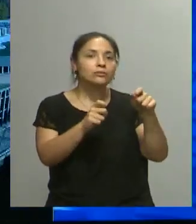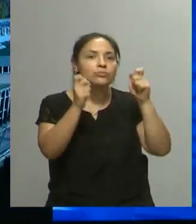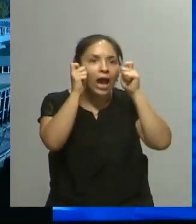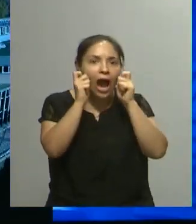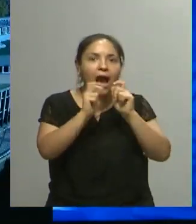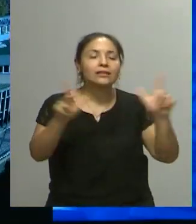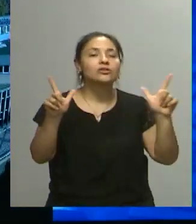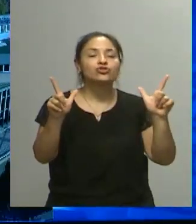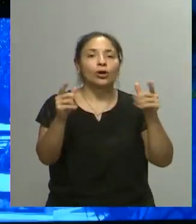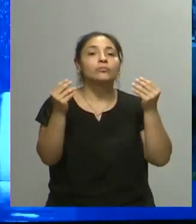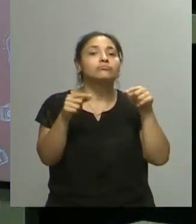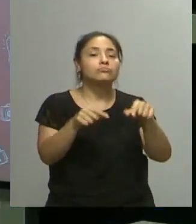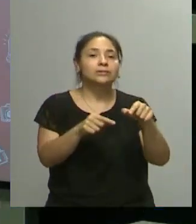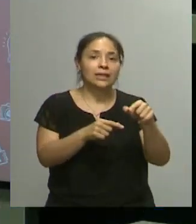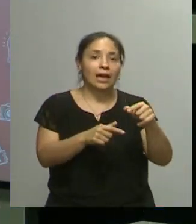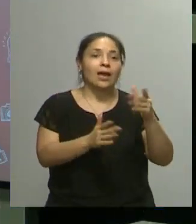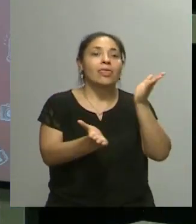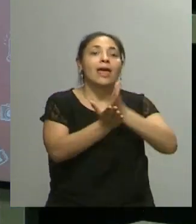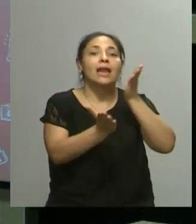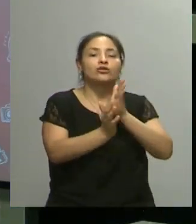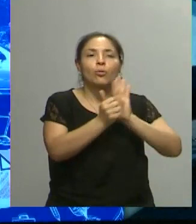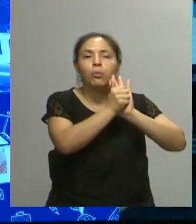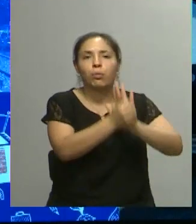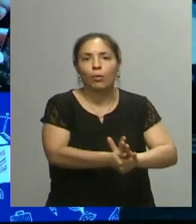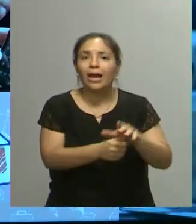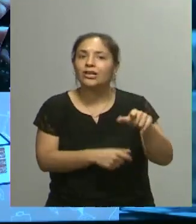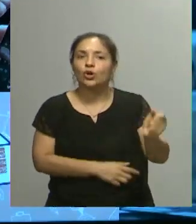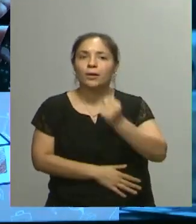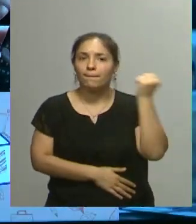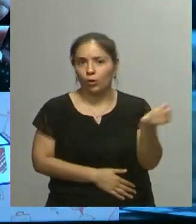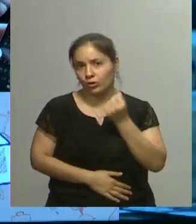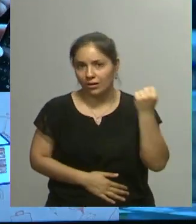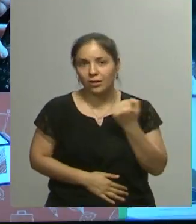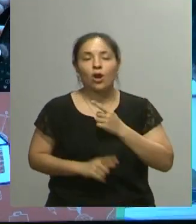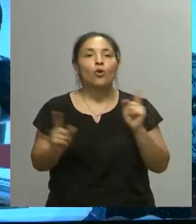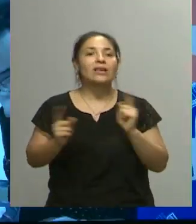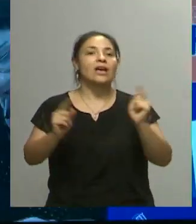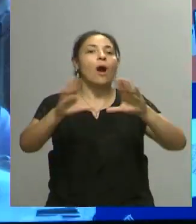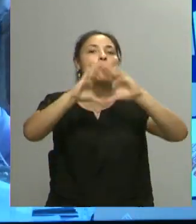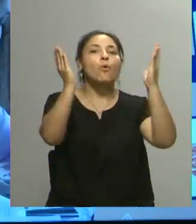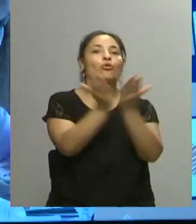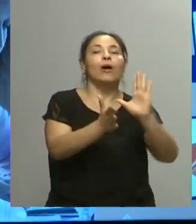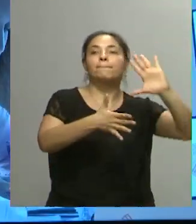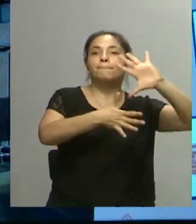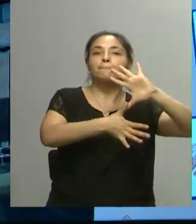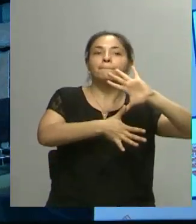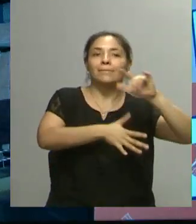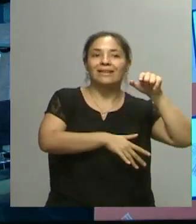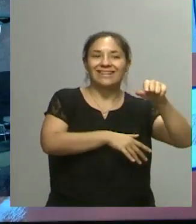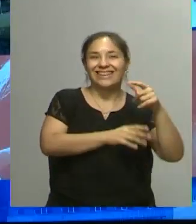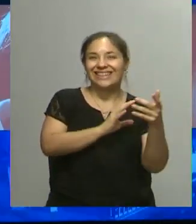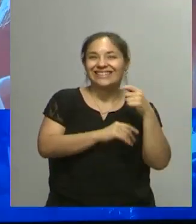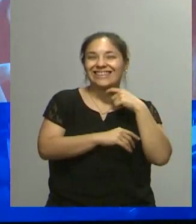sobre la violación de derechos. Entonces, eso me parece que es lo valioso. Que no venga el mundo occidentalizante, o